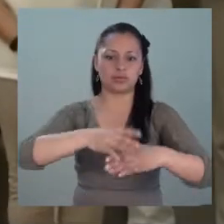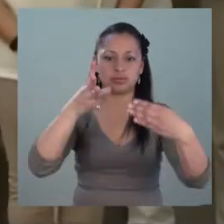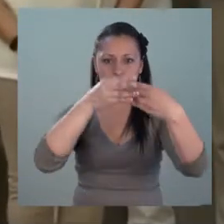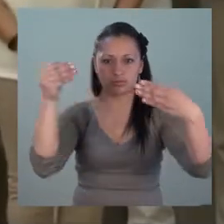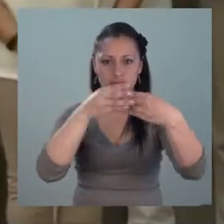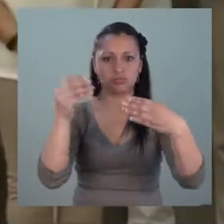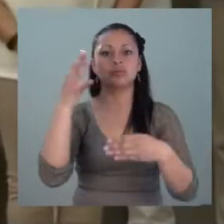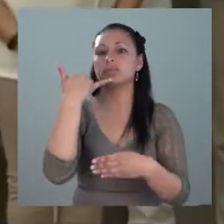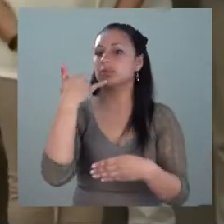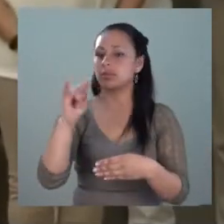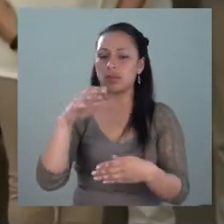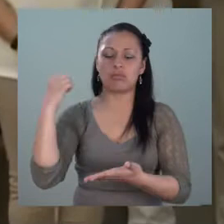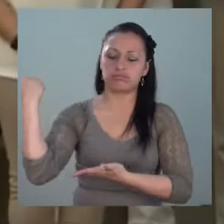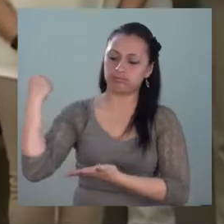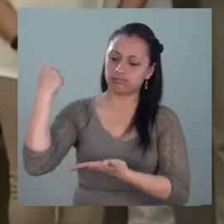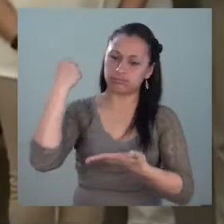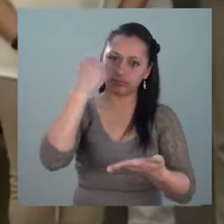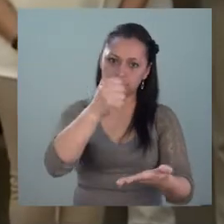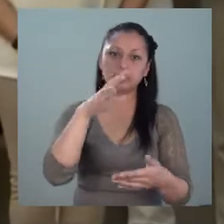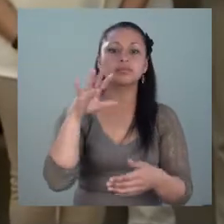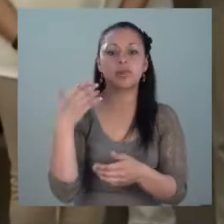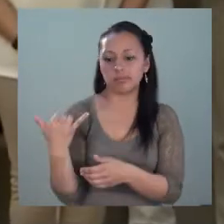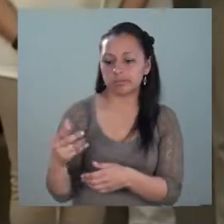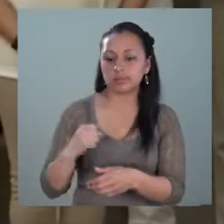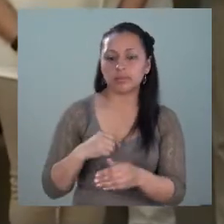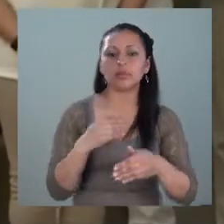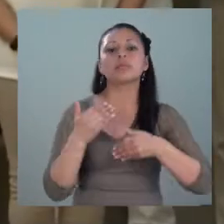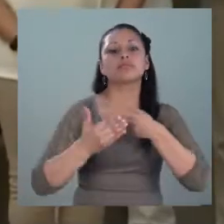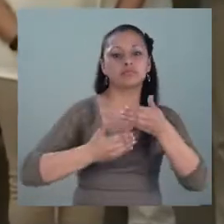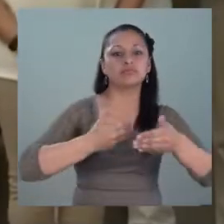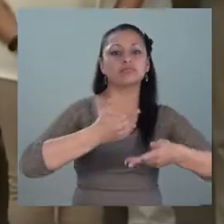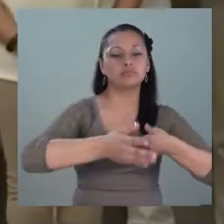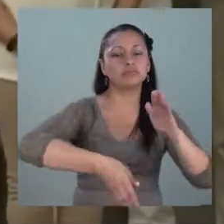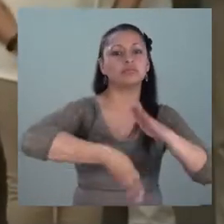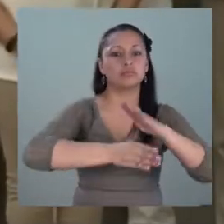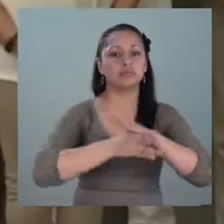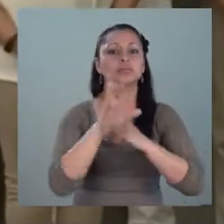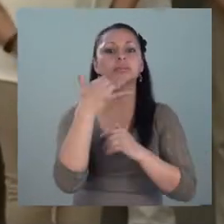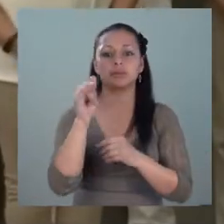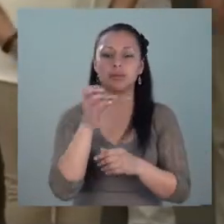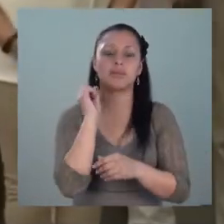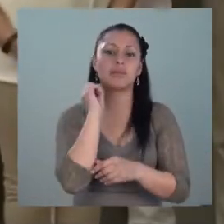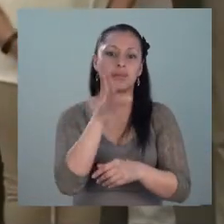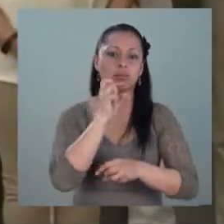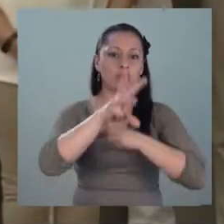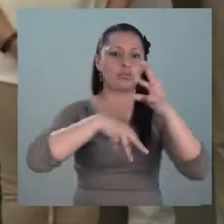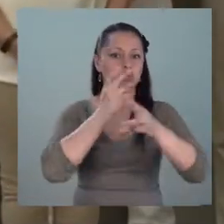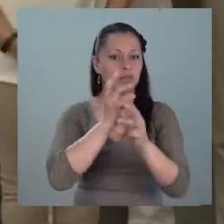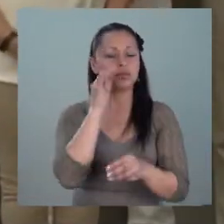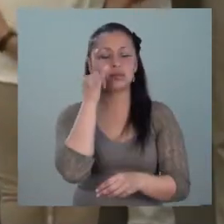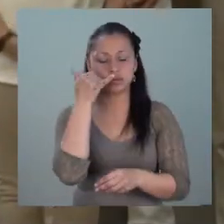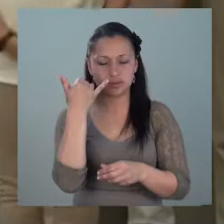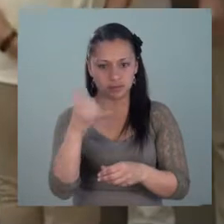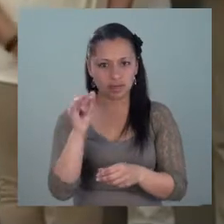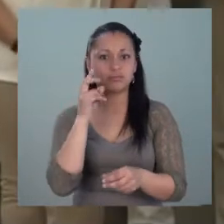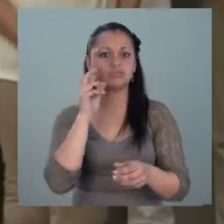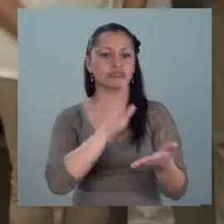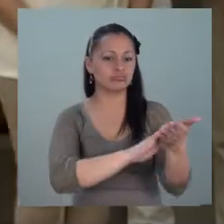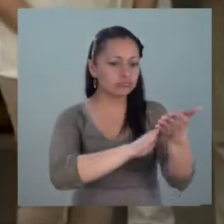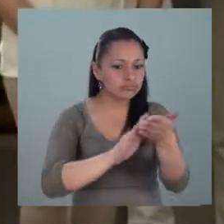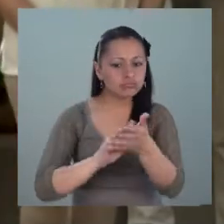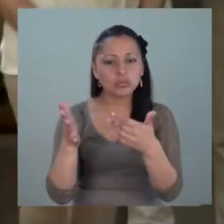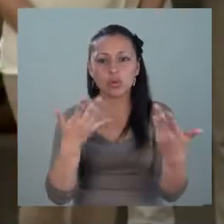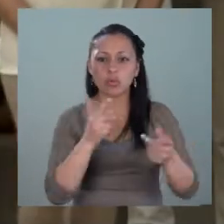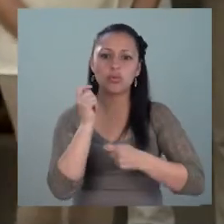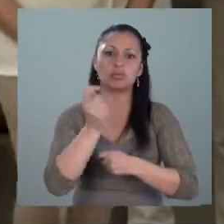$400 millones. Ya ese crédito va en proceso, ya han venido funcionarios del Banco Mundial para ir negociando